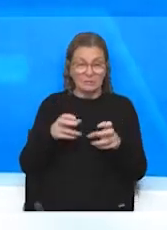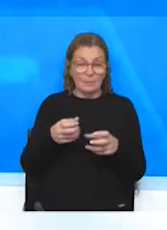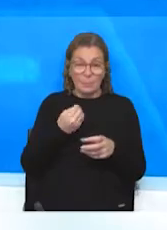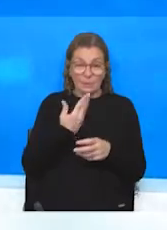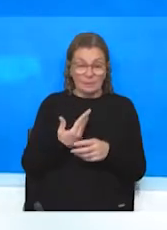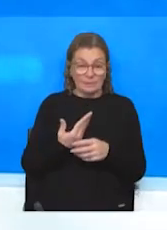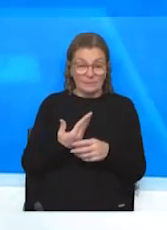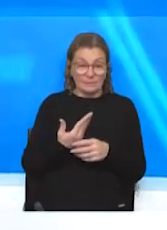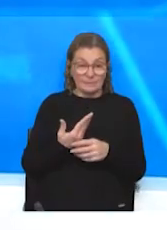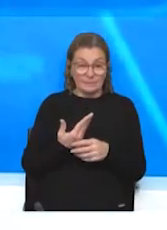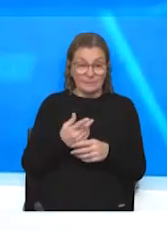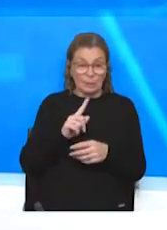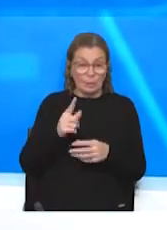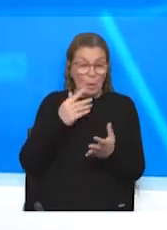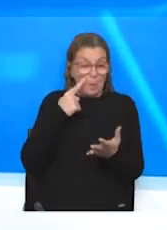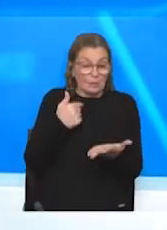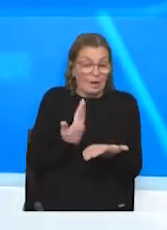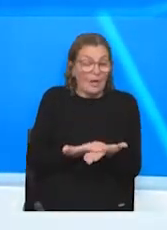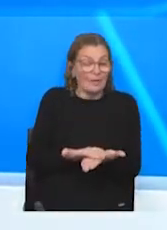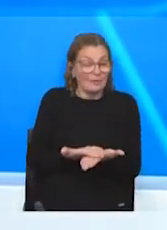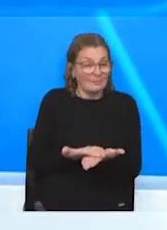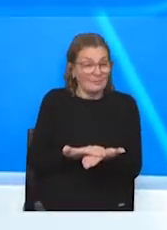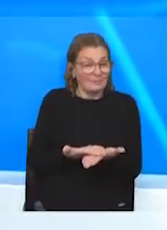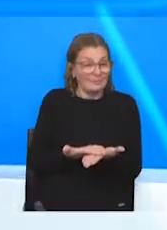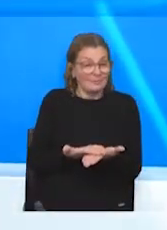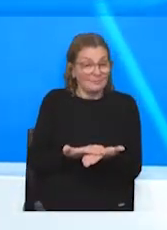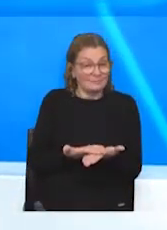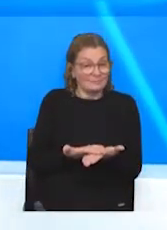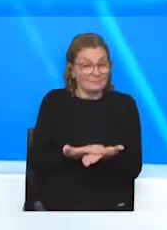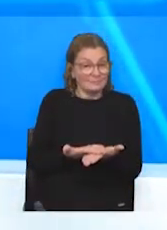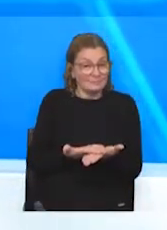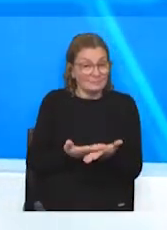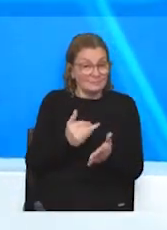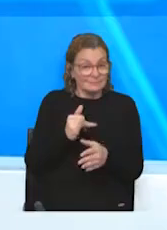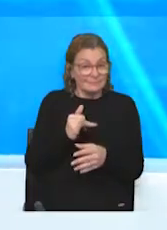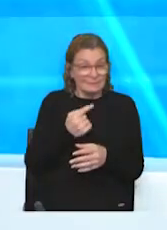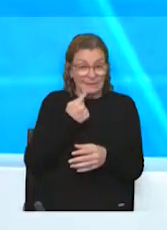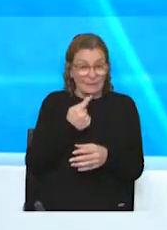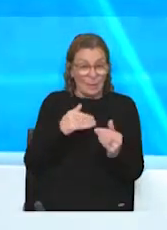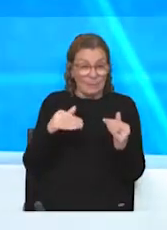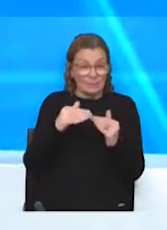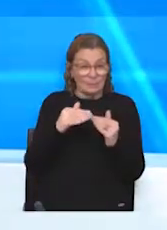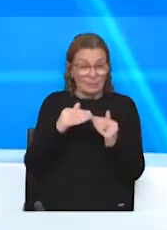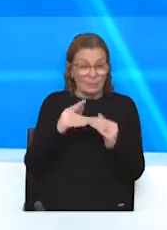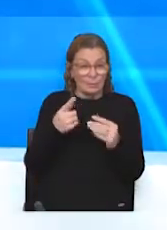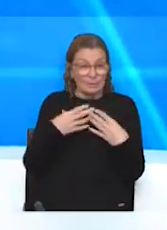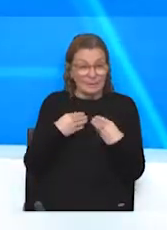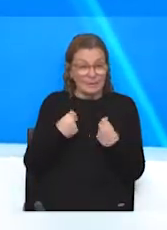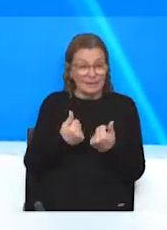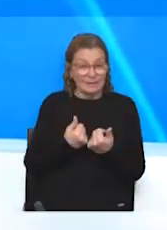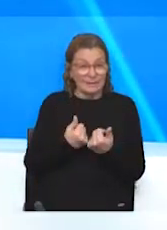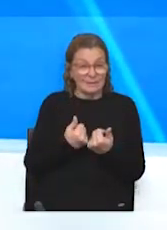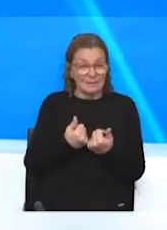bueno no no la ha mostrado todavía no eh Y te digo lo mismo o sea digamos uno siente que